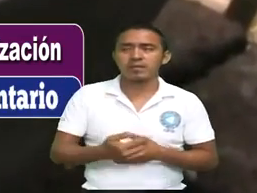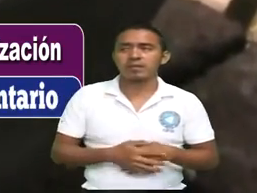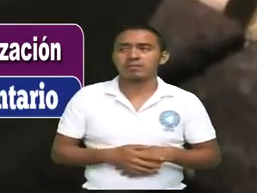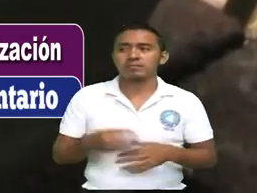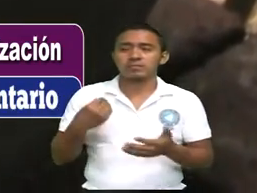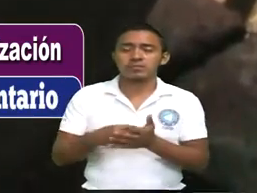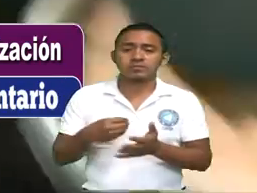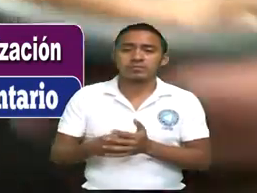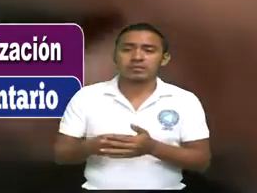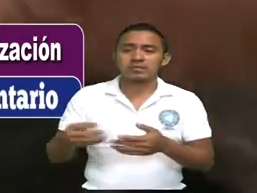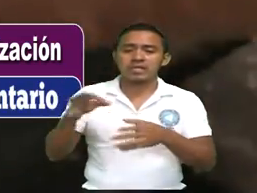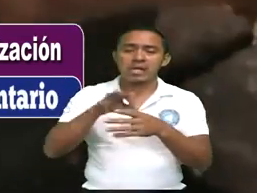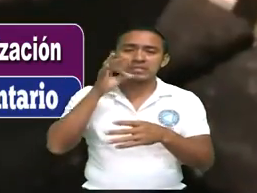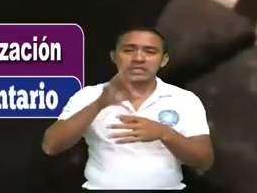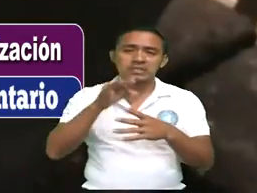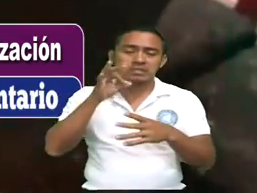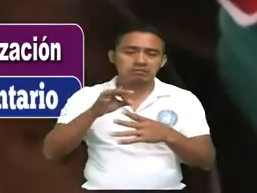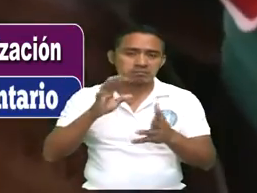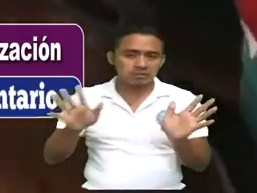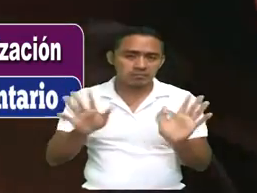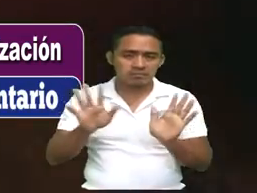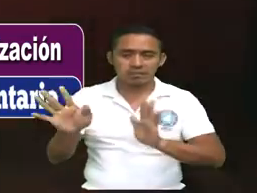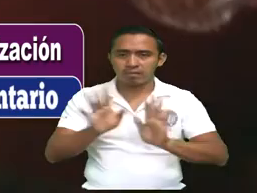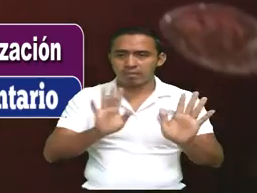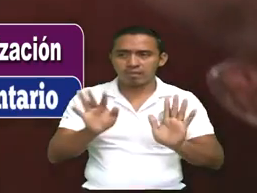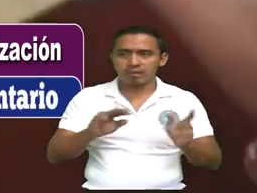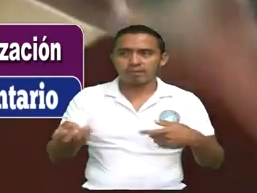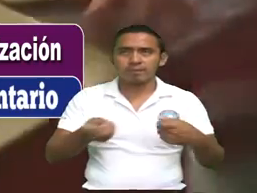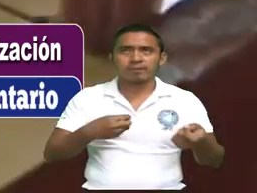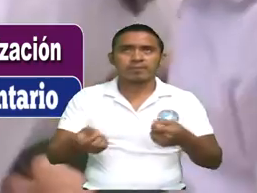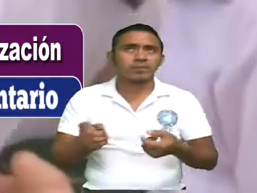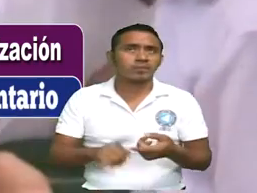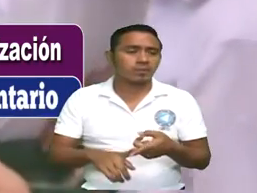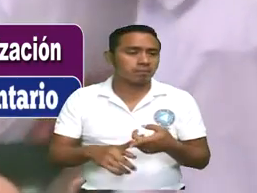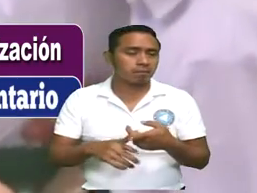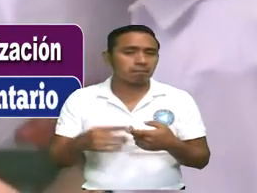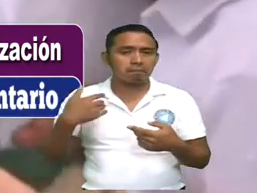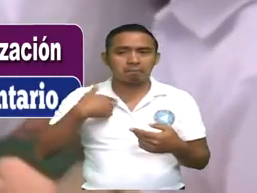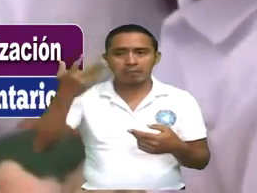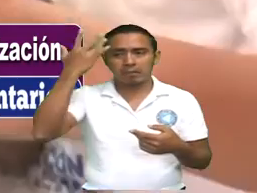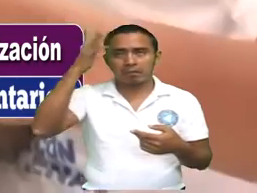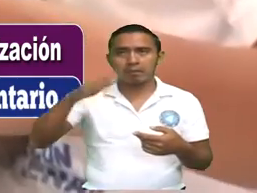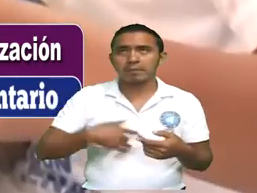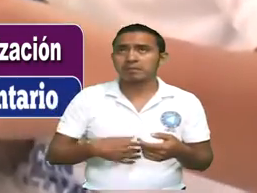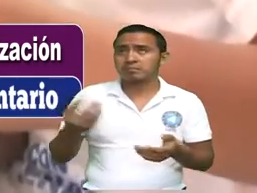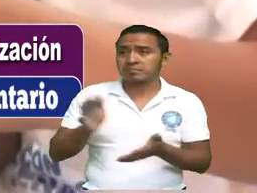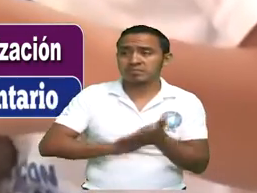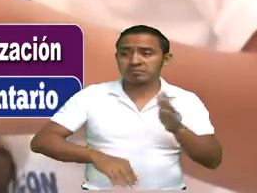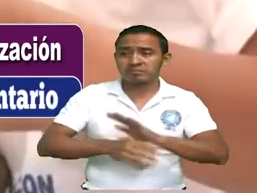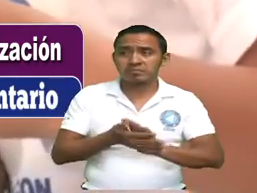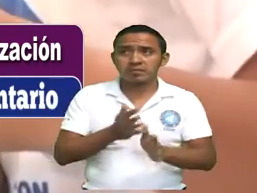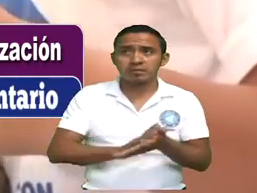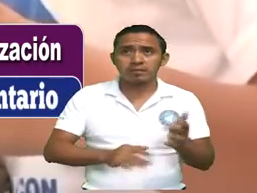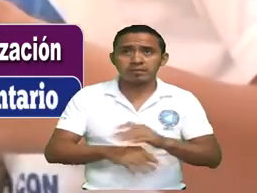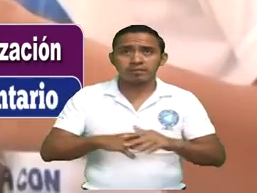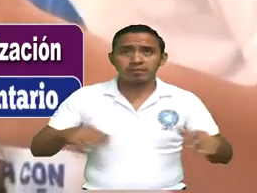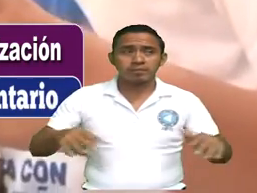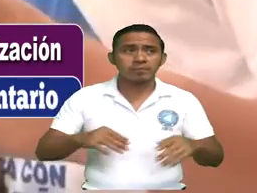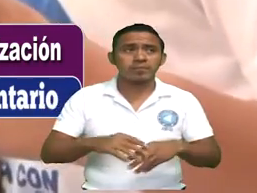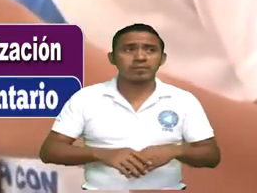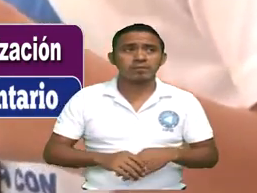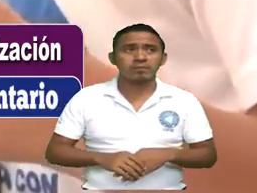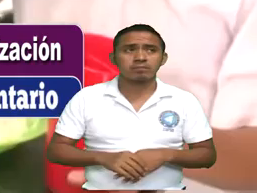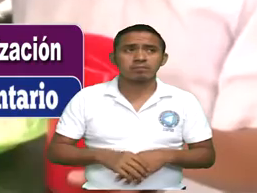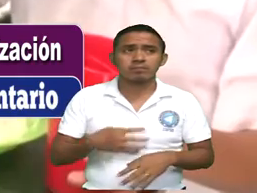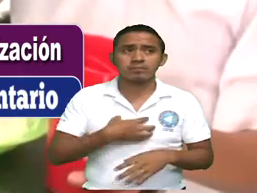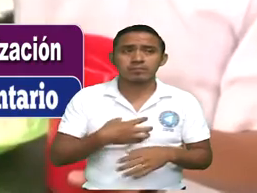comprar alimentos chatarras para llenarse, o sea, comerse un meneíto, por ejemplo, porque ya a la hora que salió, ya ni, aunque el Ministerio de Educación en